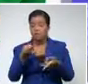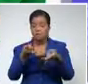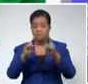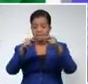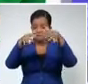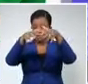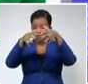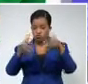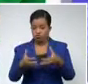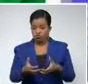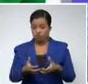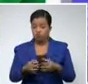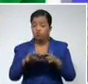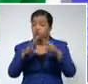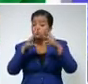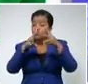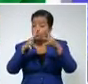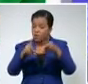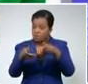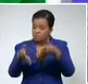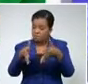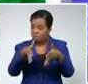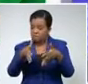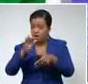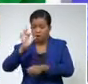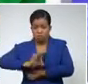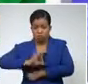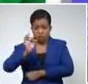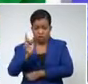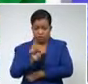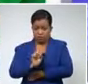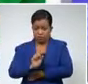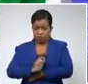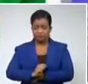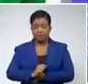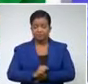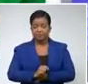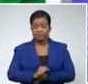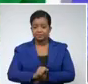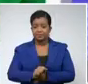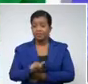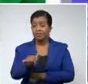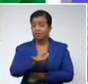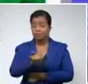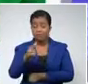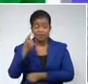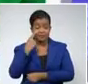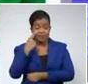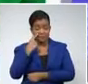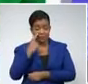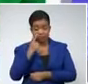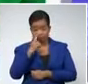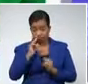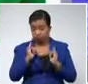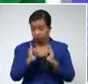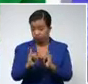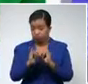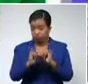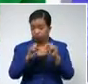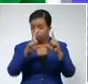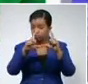tasa. Esto, hoy también veíamos la noticia y las imágenes en